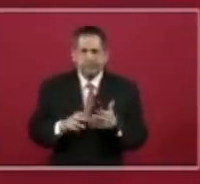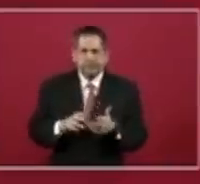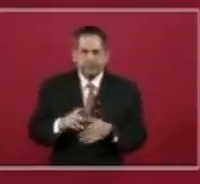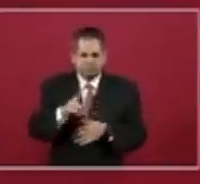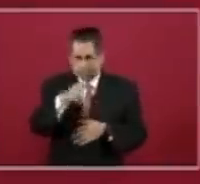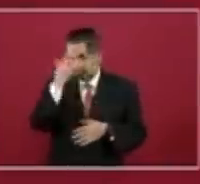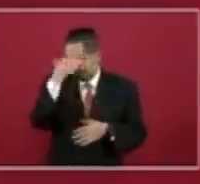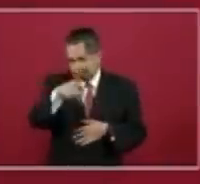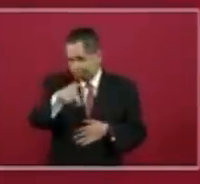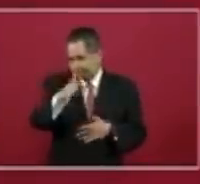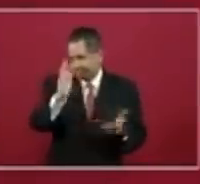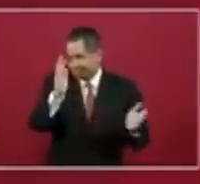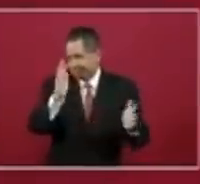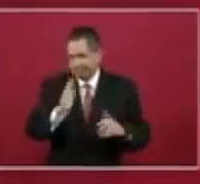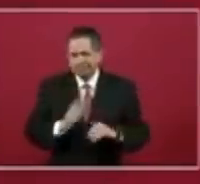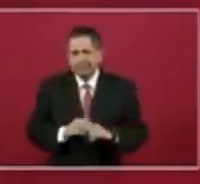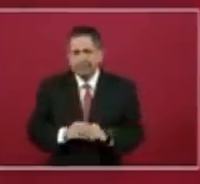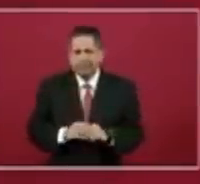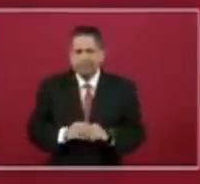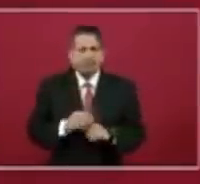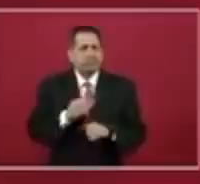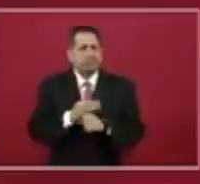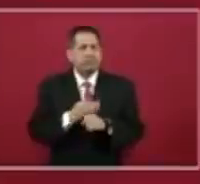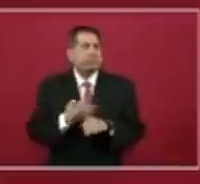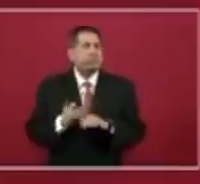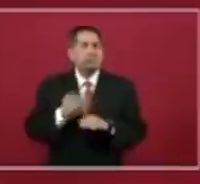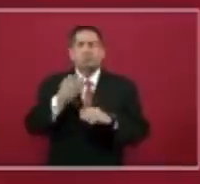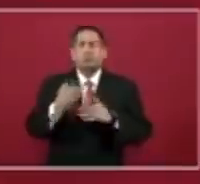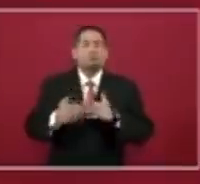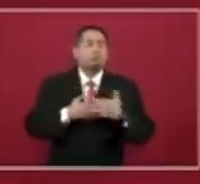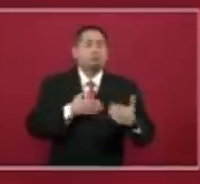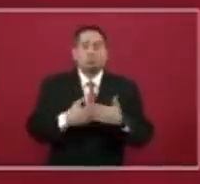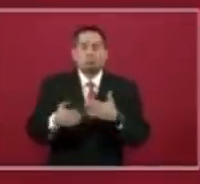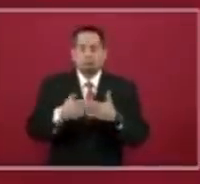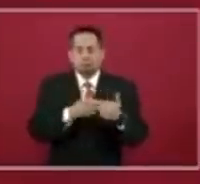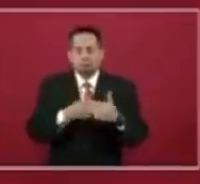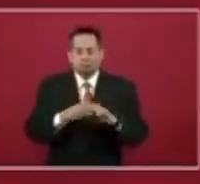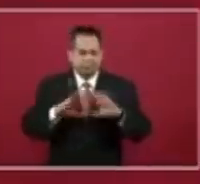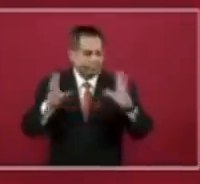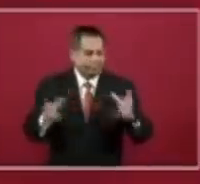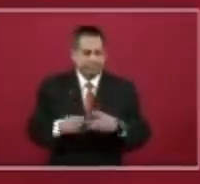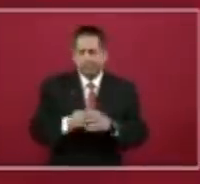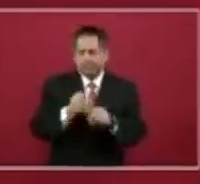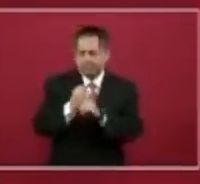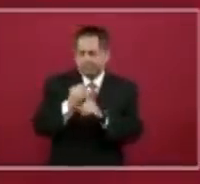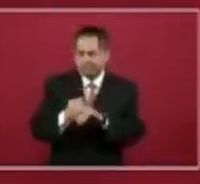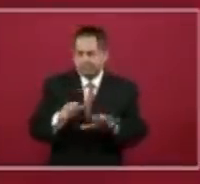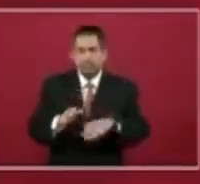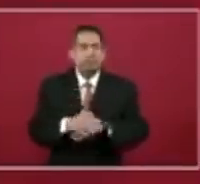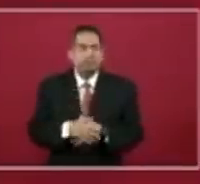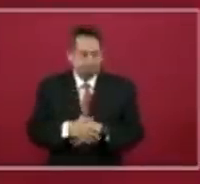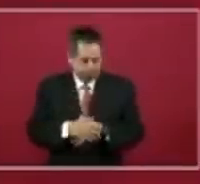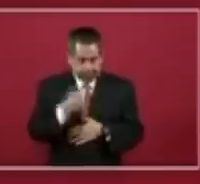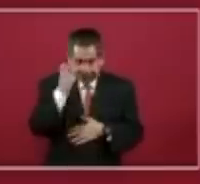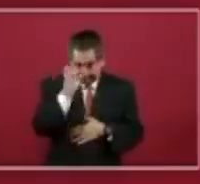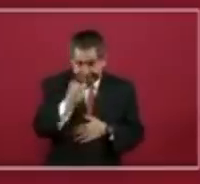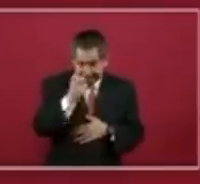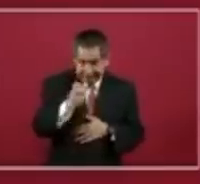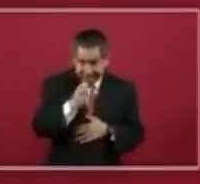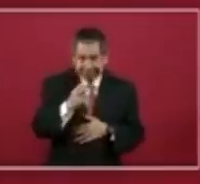está de moda, ¿no?, todo este manejo. Bueno, pues vamos a